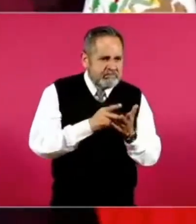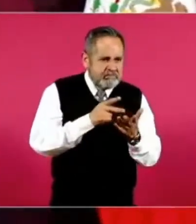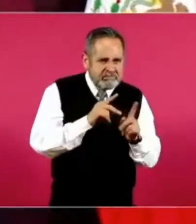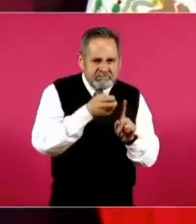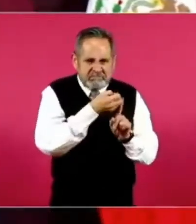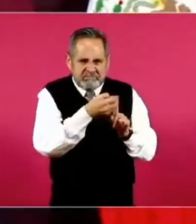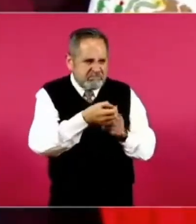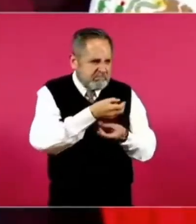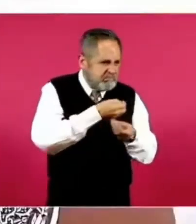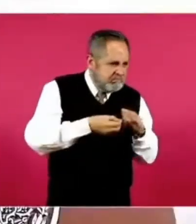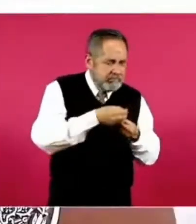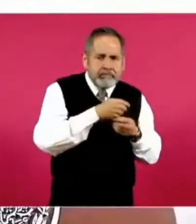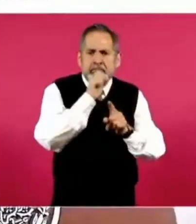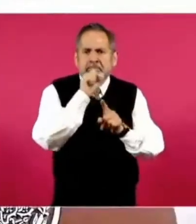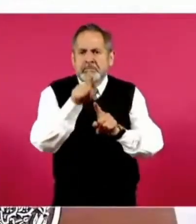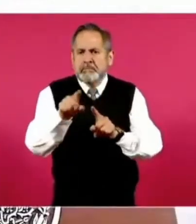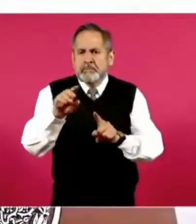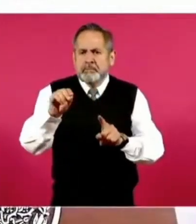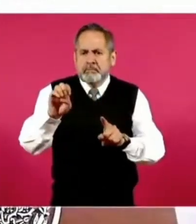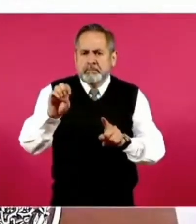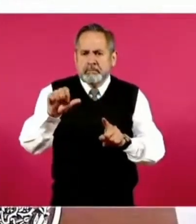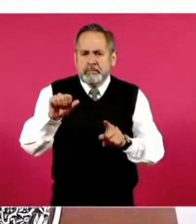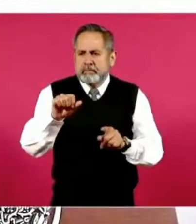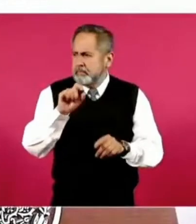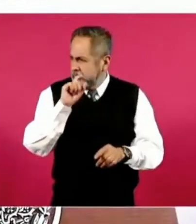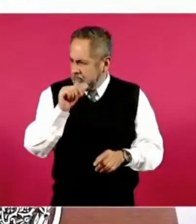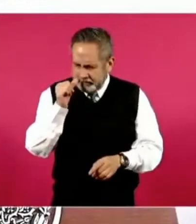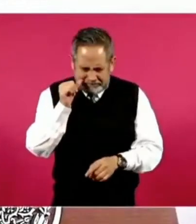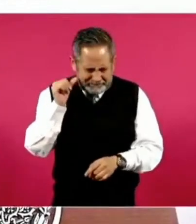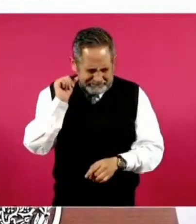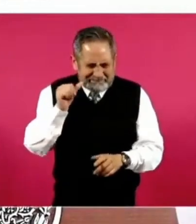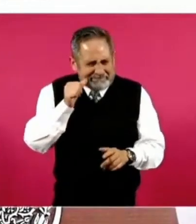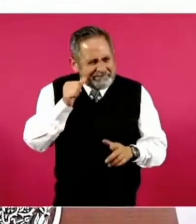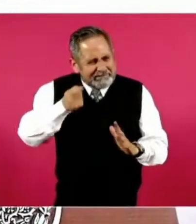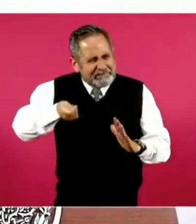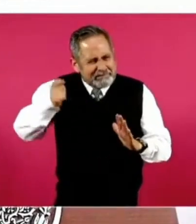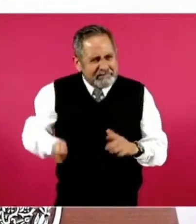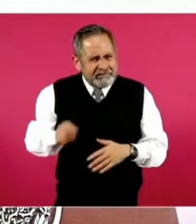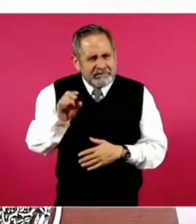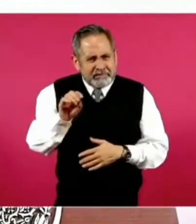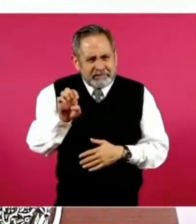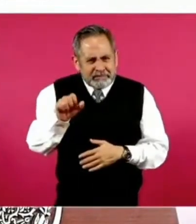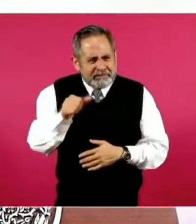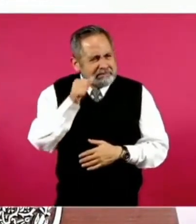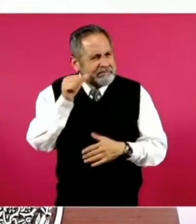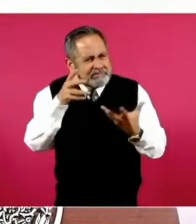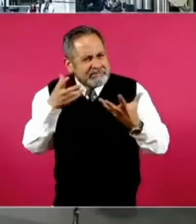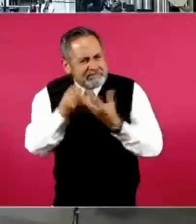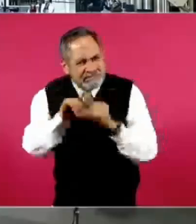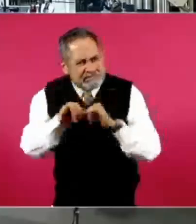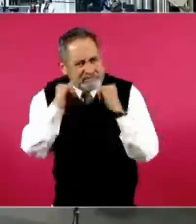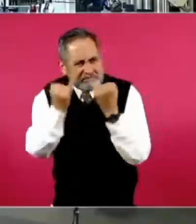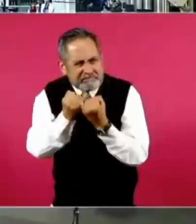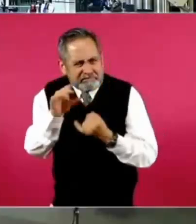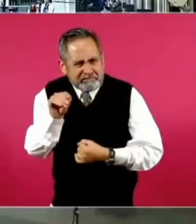Hasta la OEA, no sé si ayer resolvieron algo ayer, ¿no se reunió la OEA ayer?